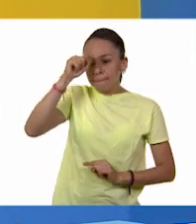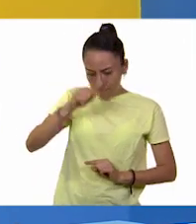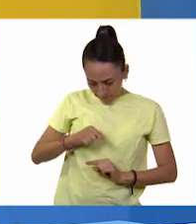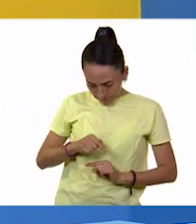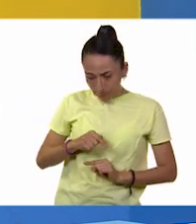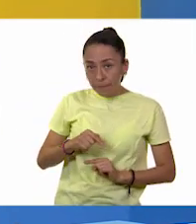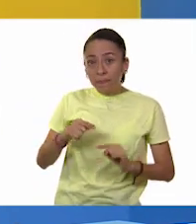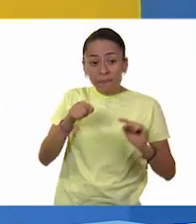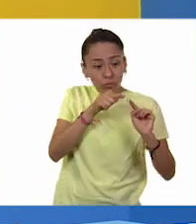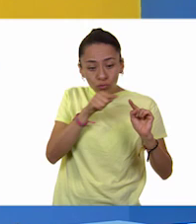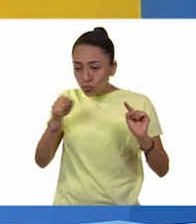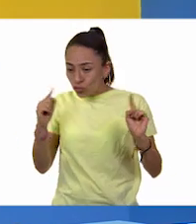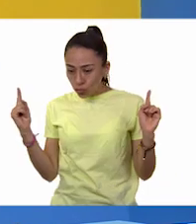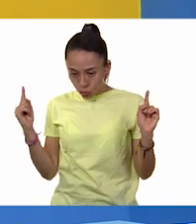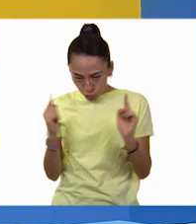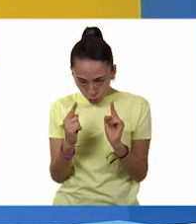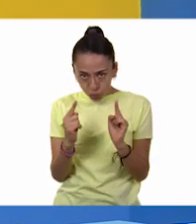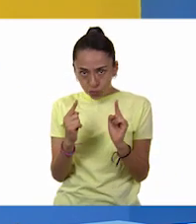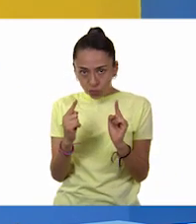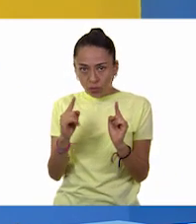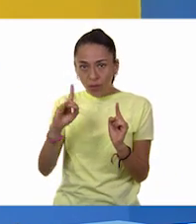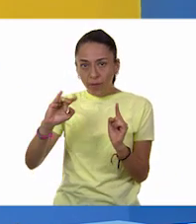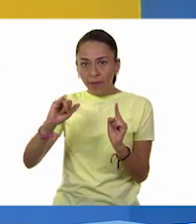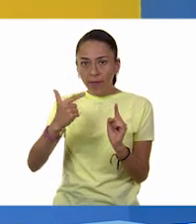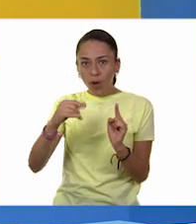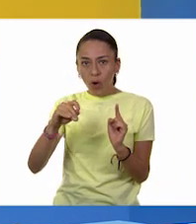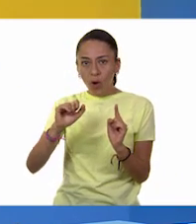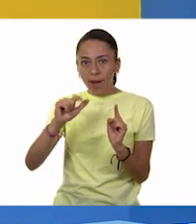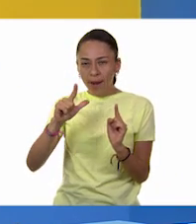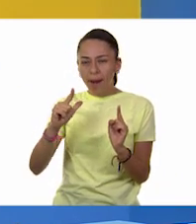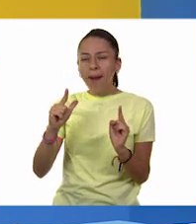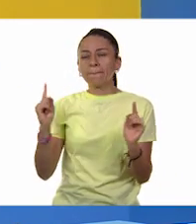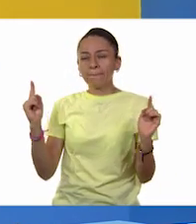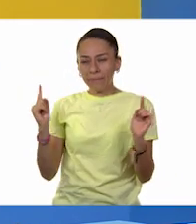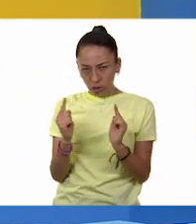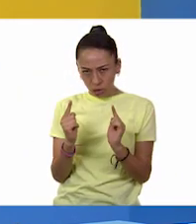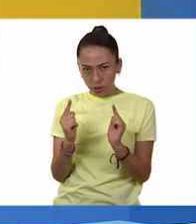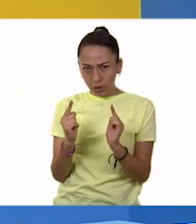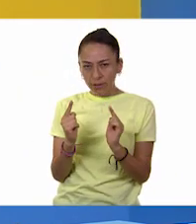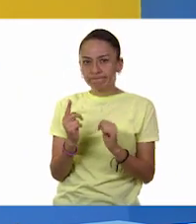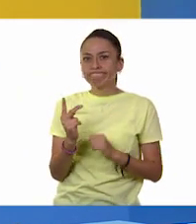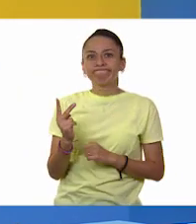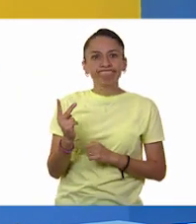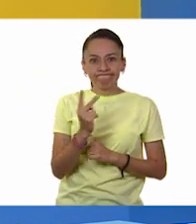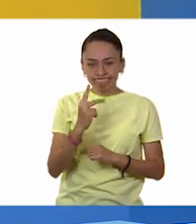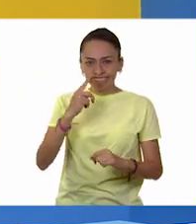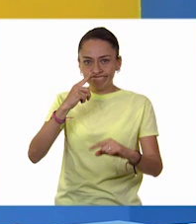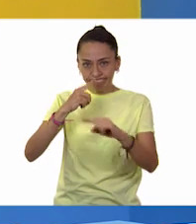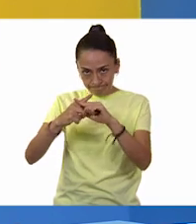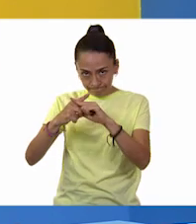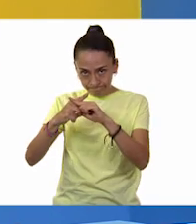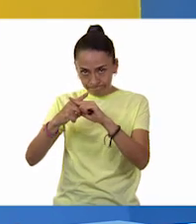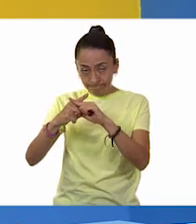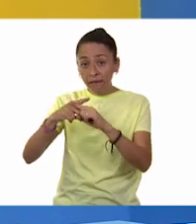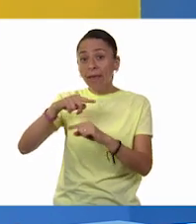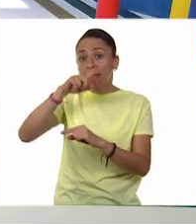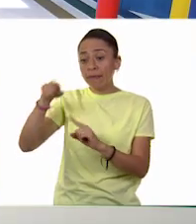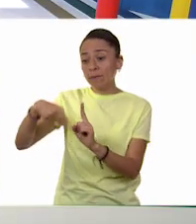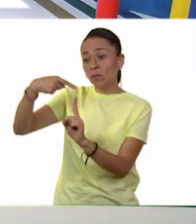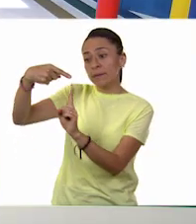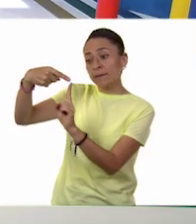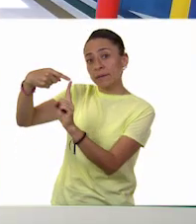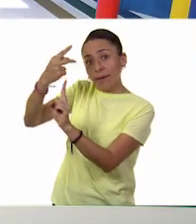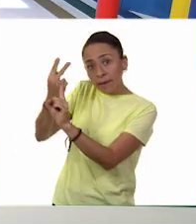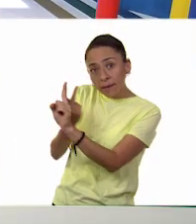Y eso lo vamos a dividir entre 2. Entonces, maestra, ¿puedo más bien anotar la fórmula aquí? A ver, anótanos